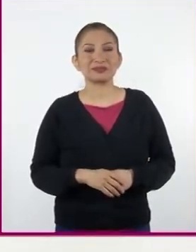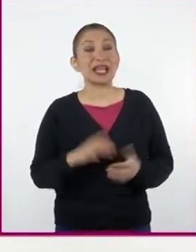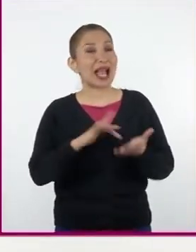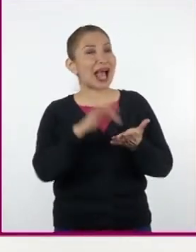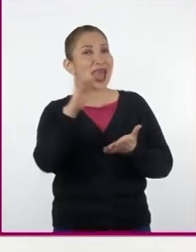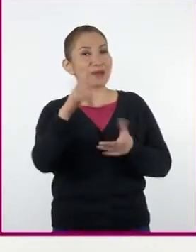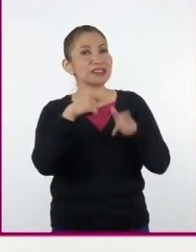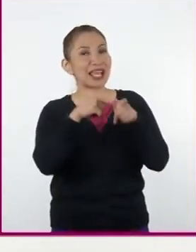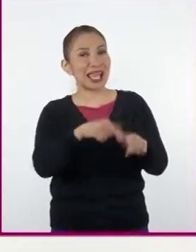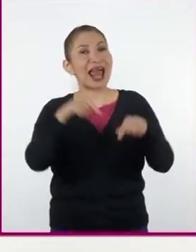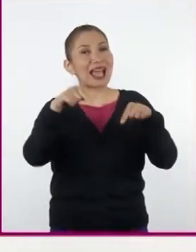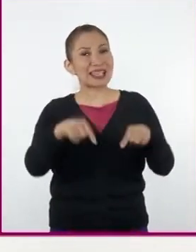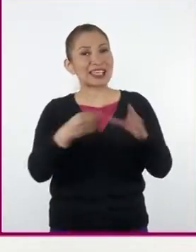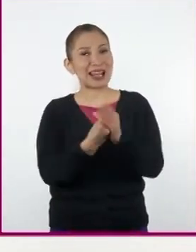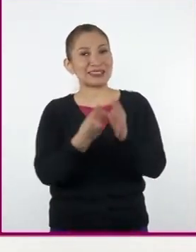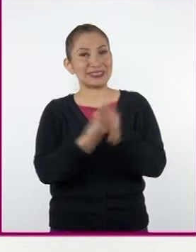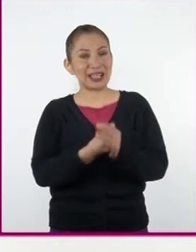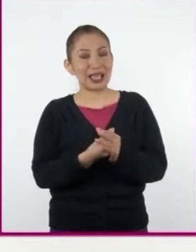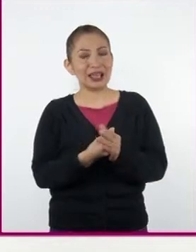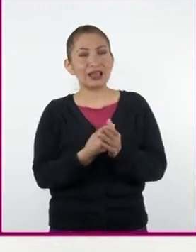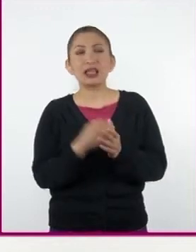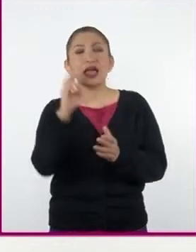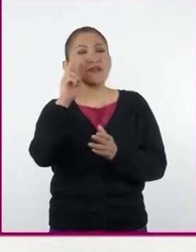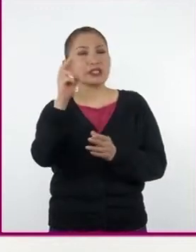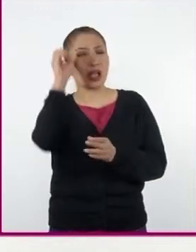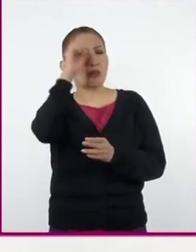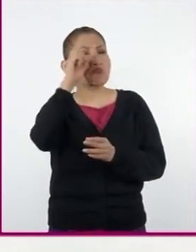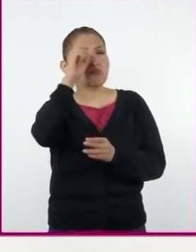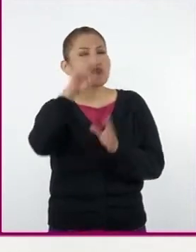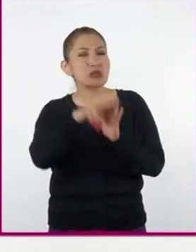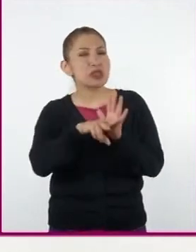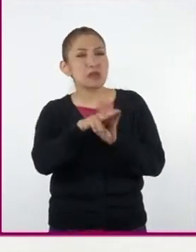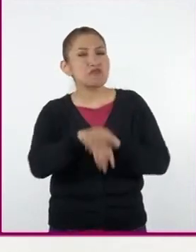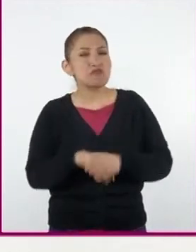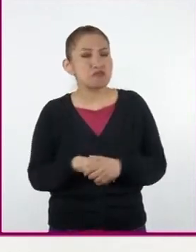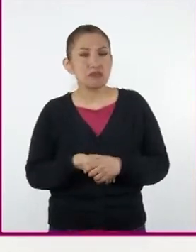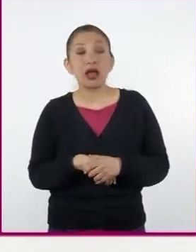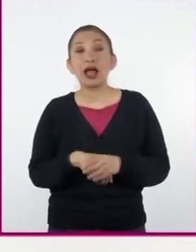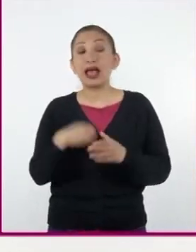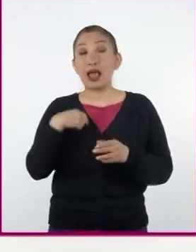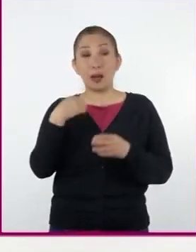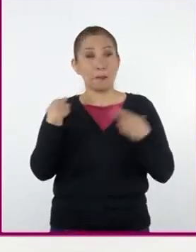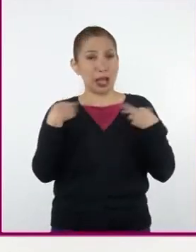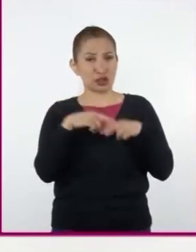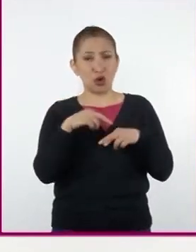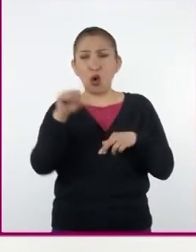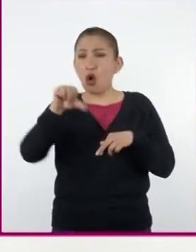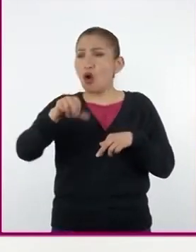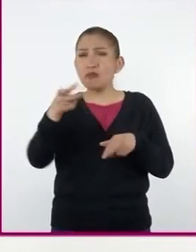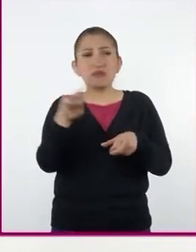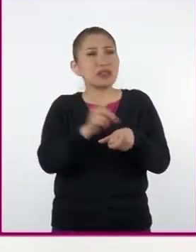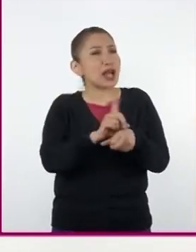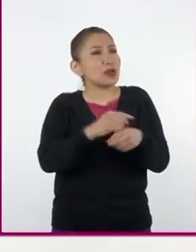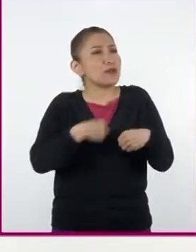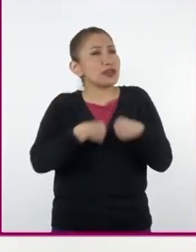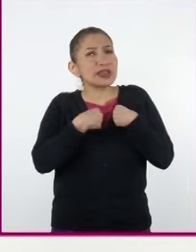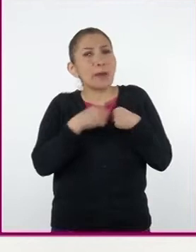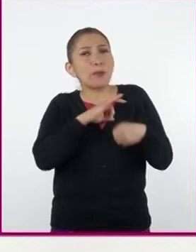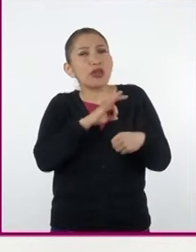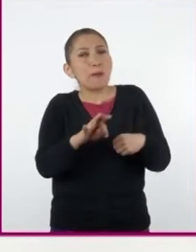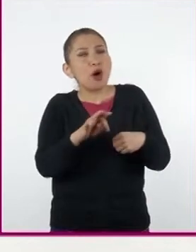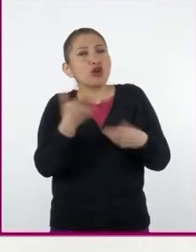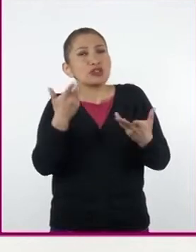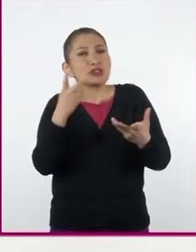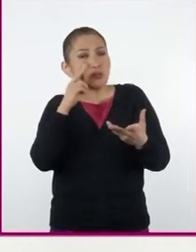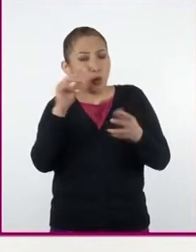Gracias por seguir en esta sesión. ¿Qué les pareció el video? Profesor, en nuestra vida diaria hay situaciones que podemos expresar